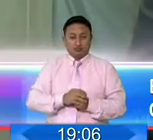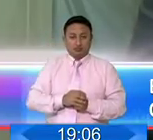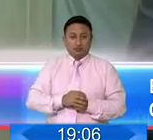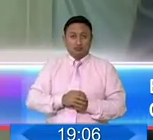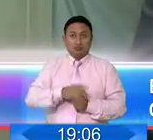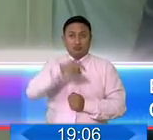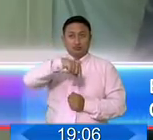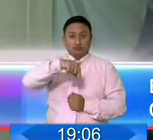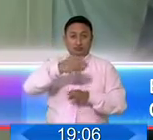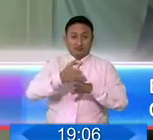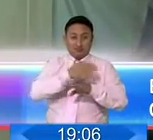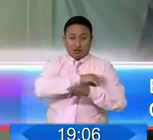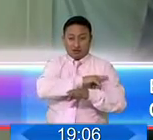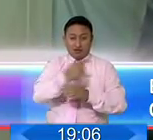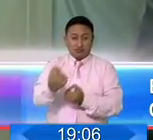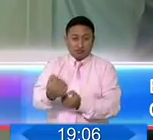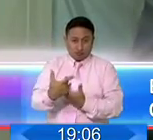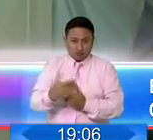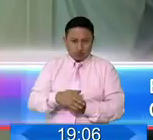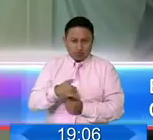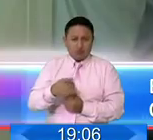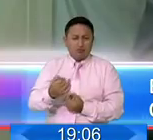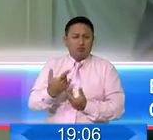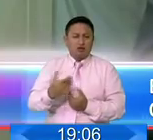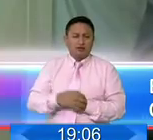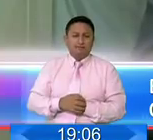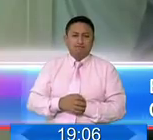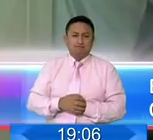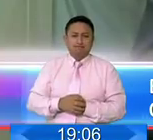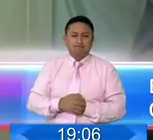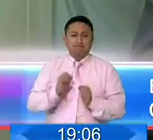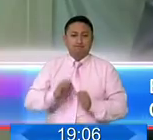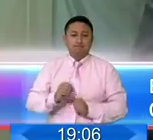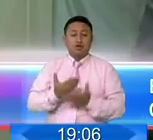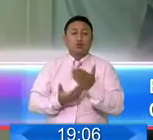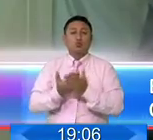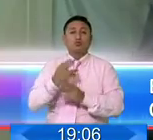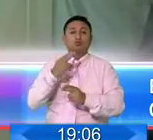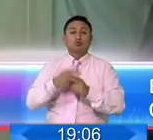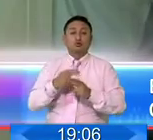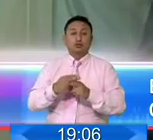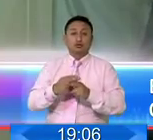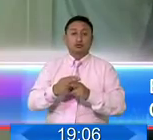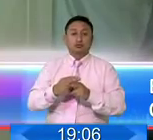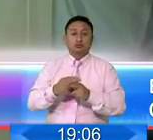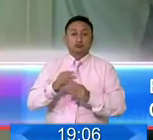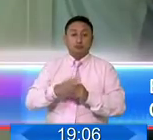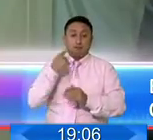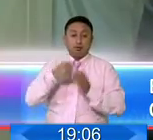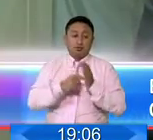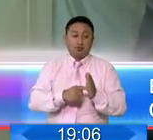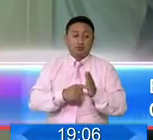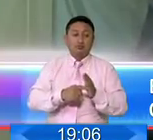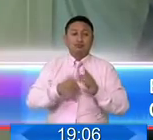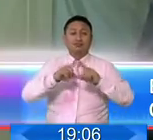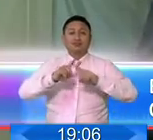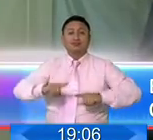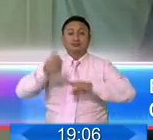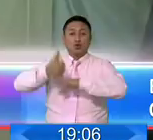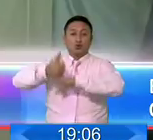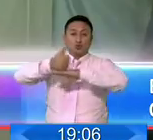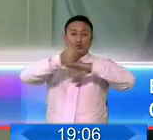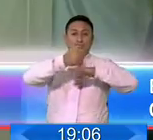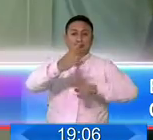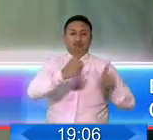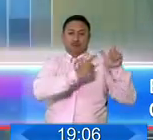estuvimos en estos precisos instantes adentro, es que salieron nuevos nombres a la luz, entre ellos de varios militares. Nosotros